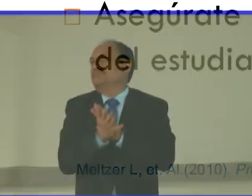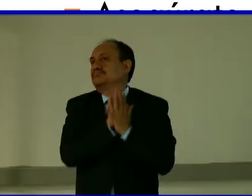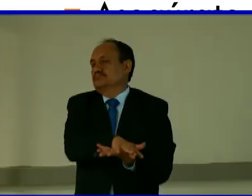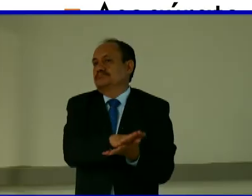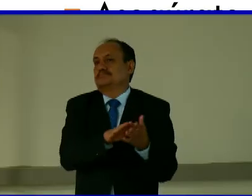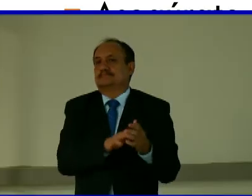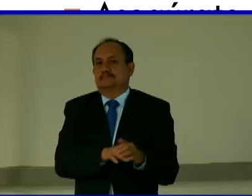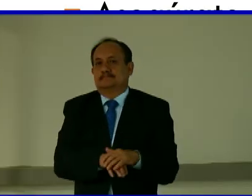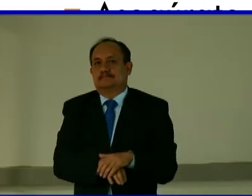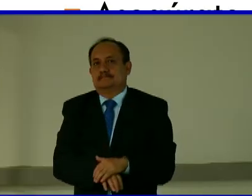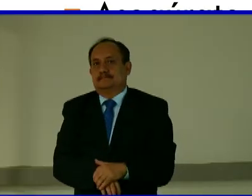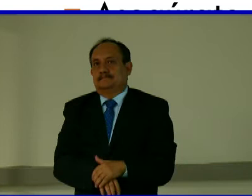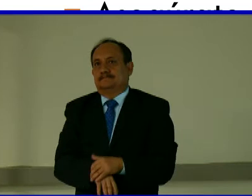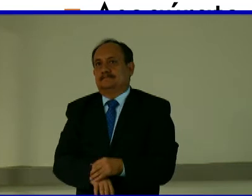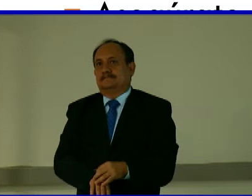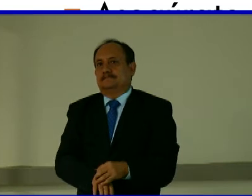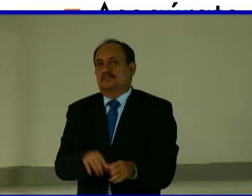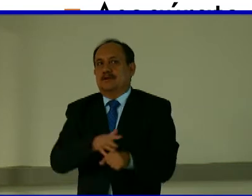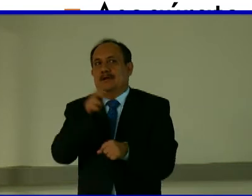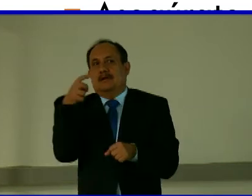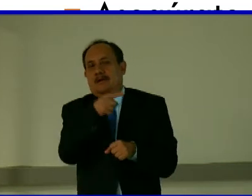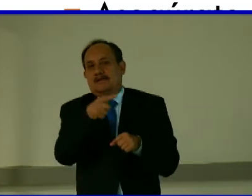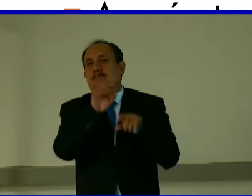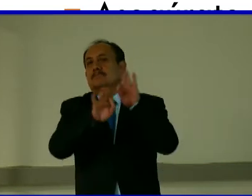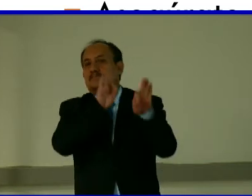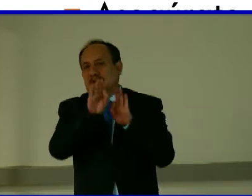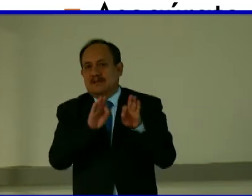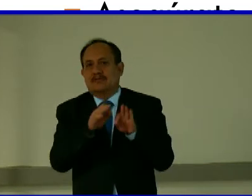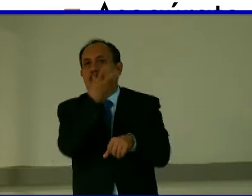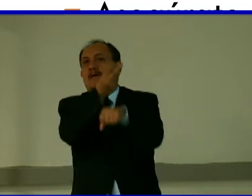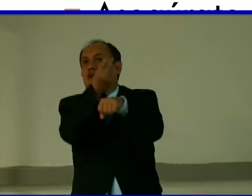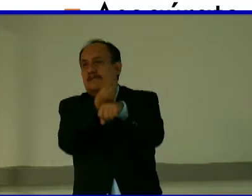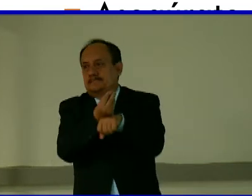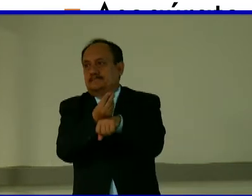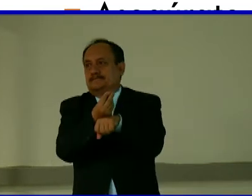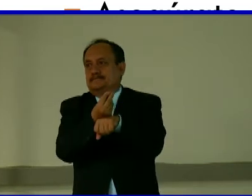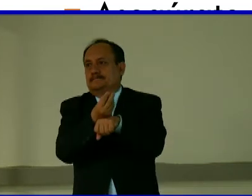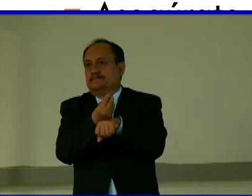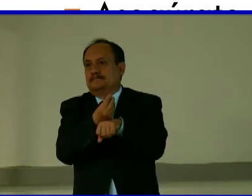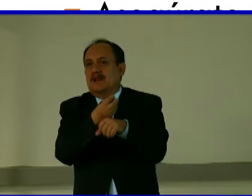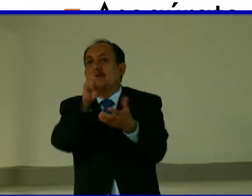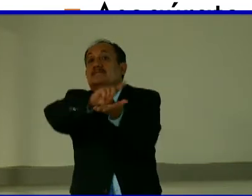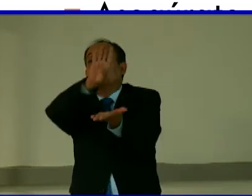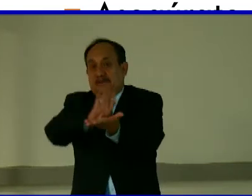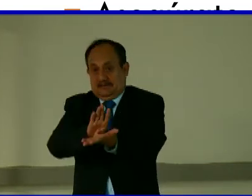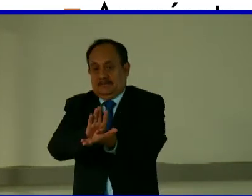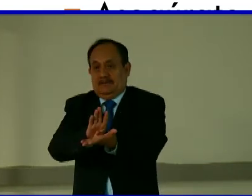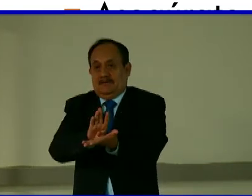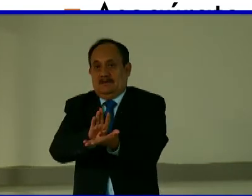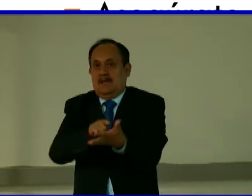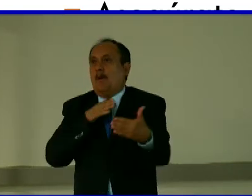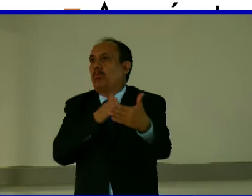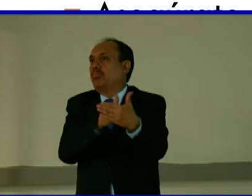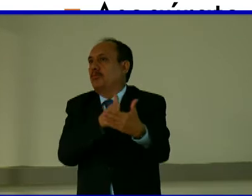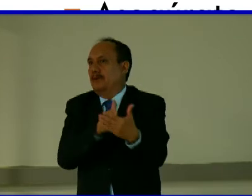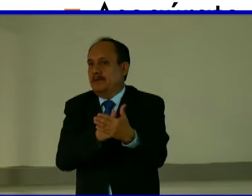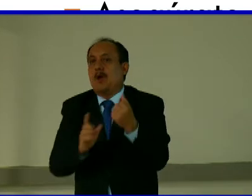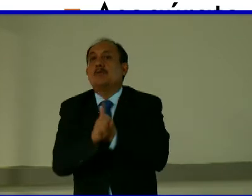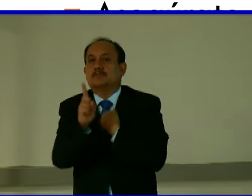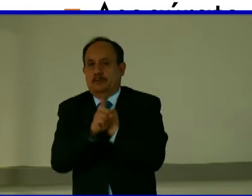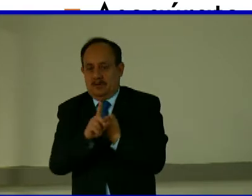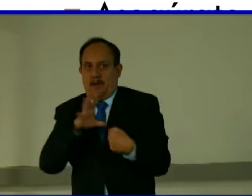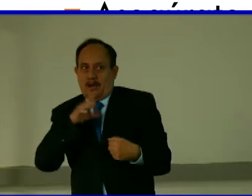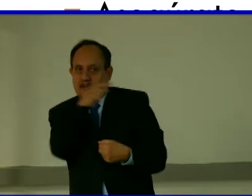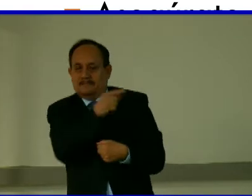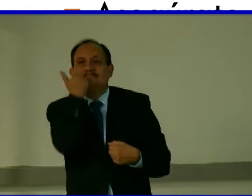hacer. Porque estamos tratando de resolver la discapacidad, el impedimento, el problema que tiene